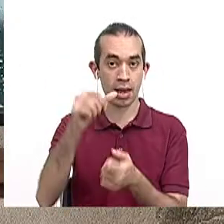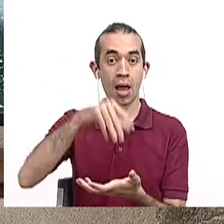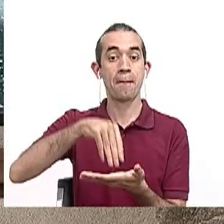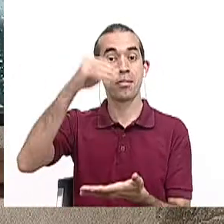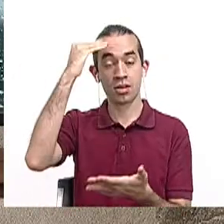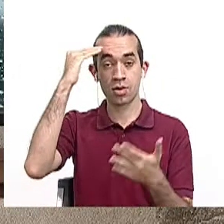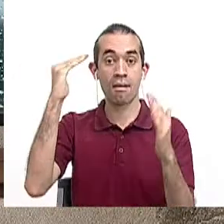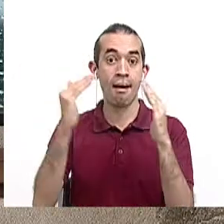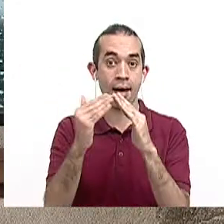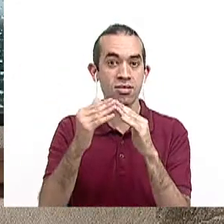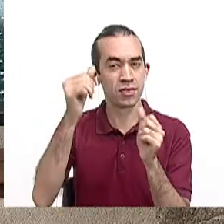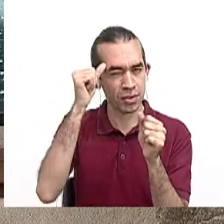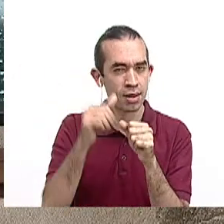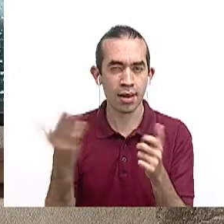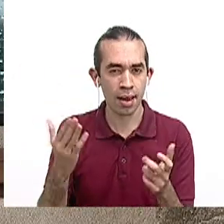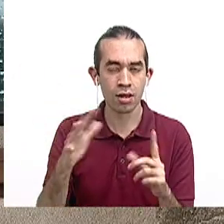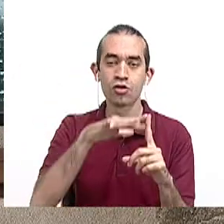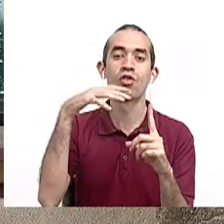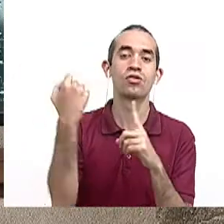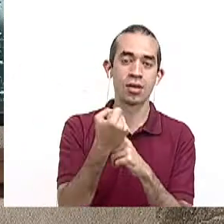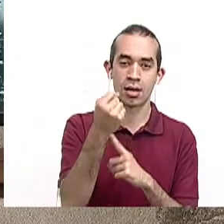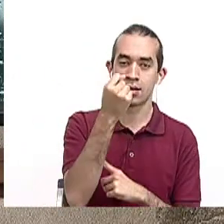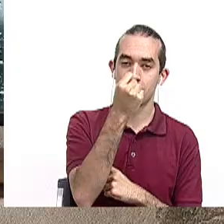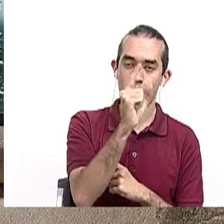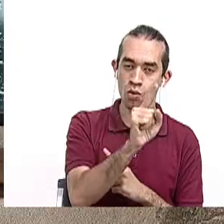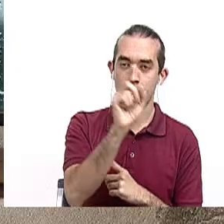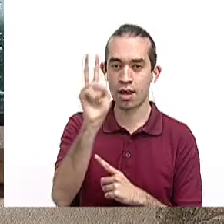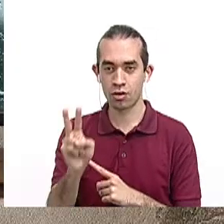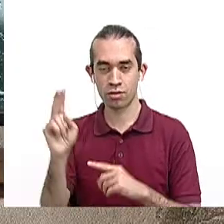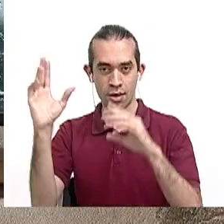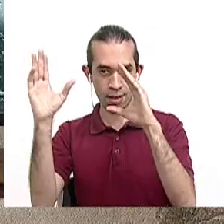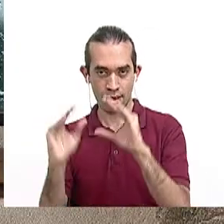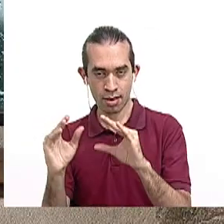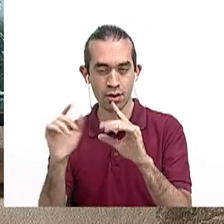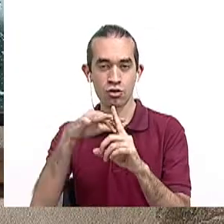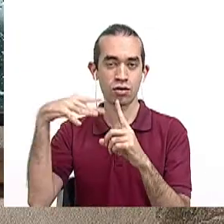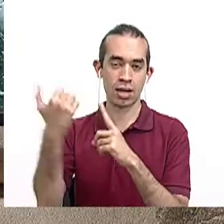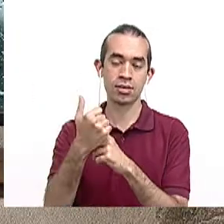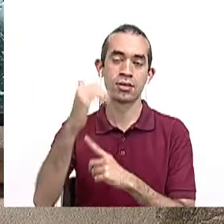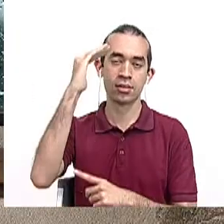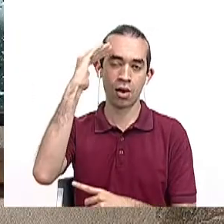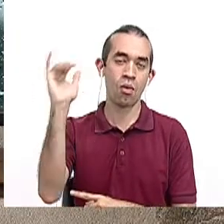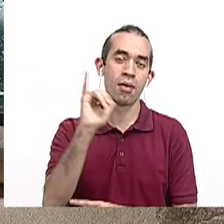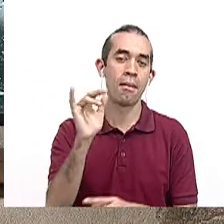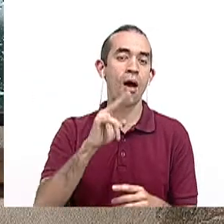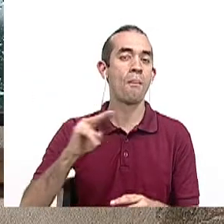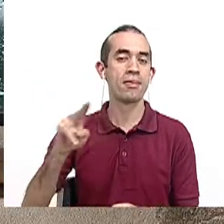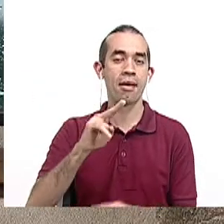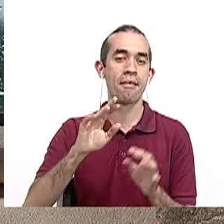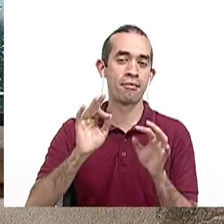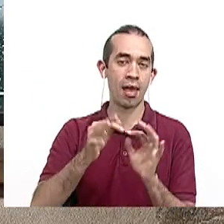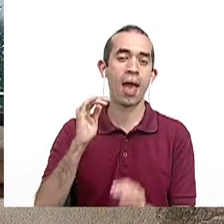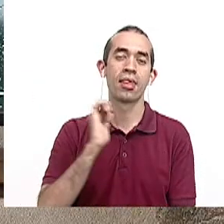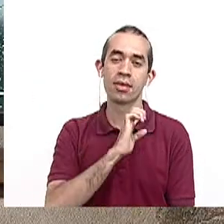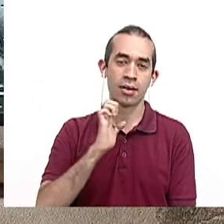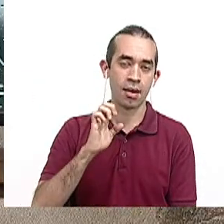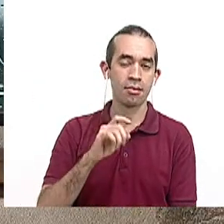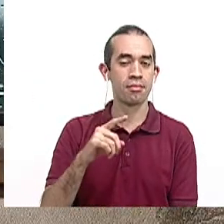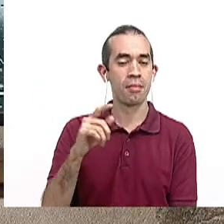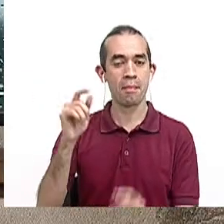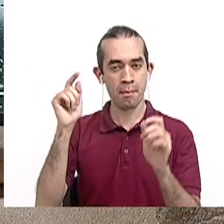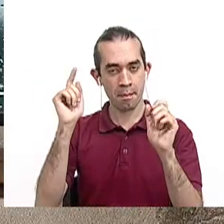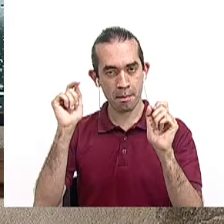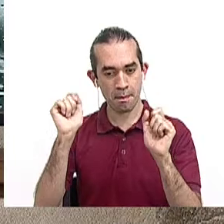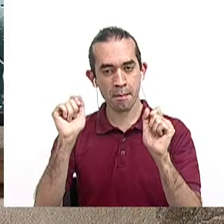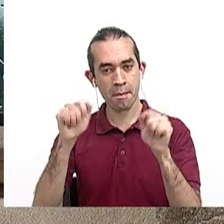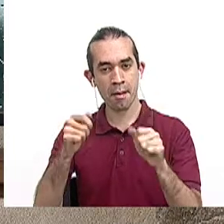tarde, 11º año en Estudios Sociales. Saludo también a nuestro compañero Adrián, que siempre nos colabora para poder llegar